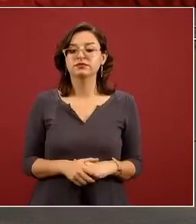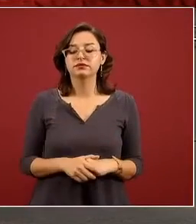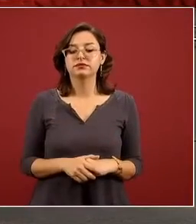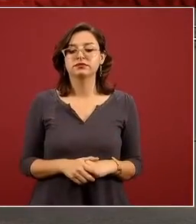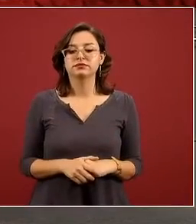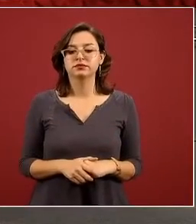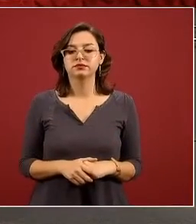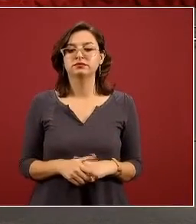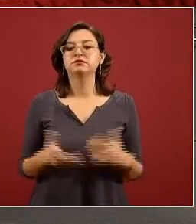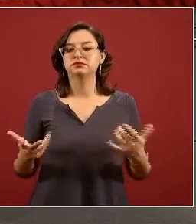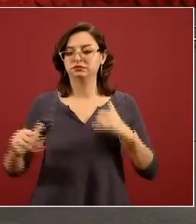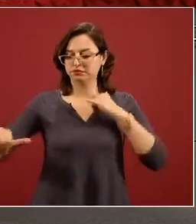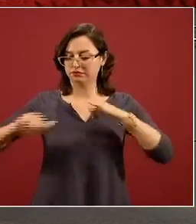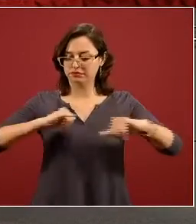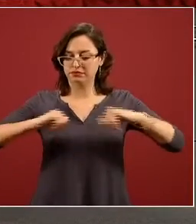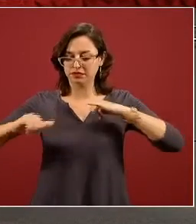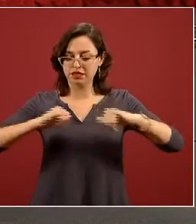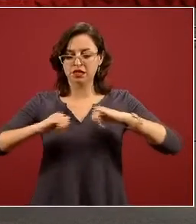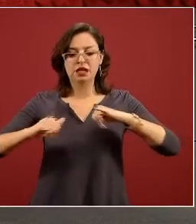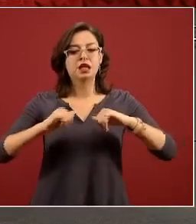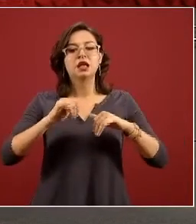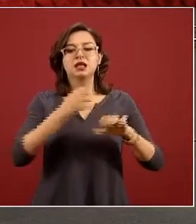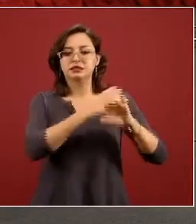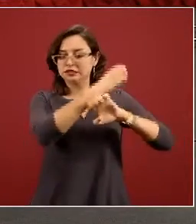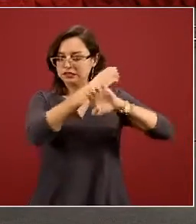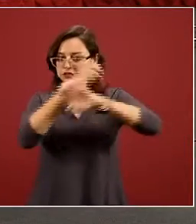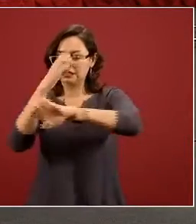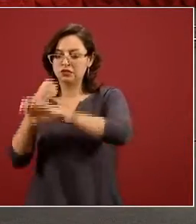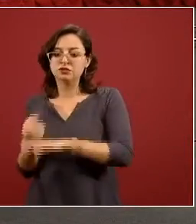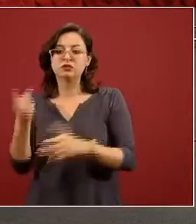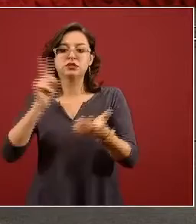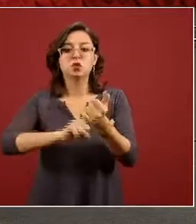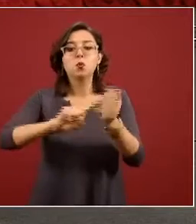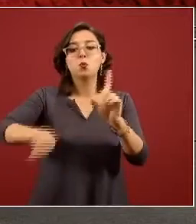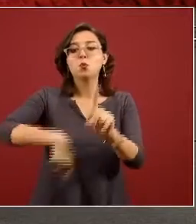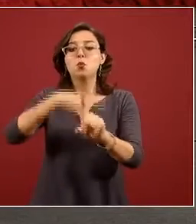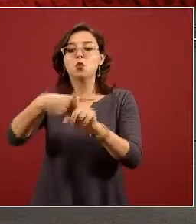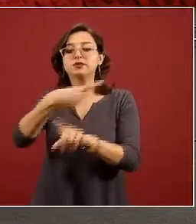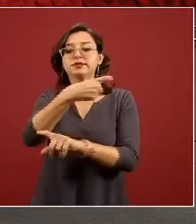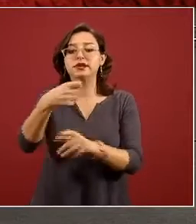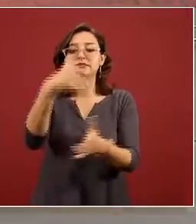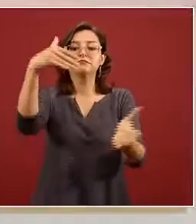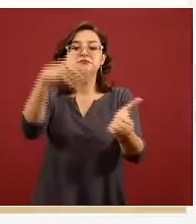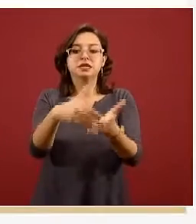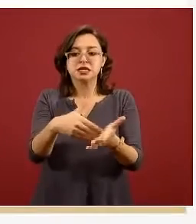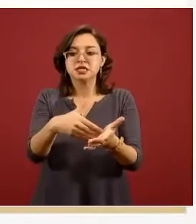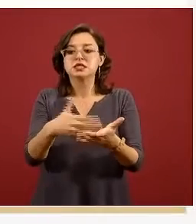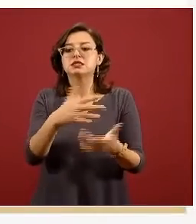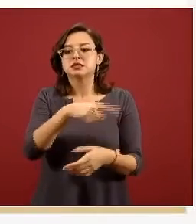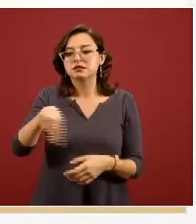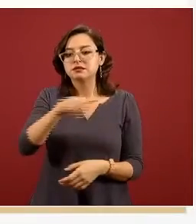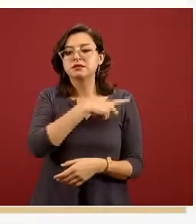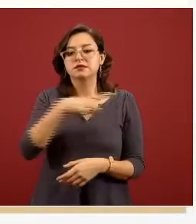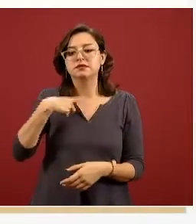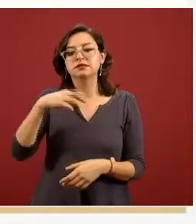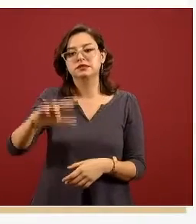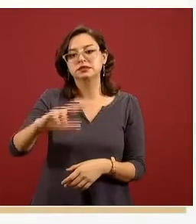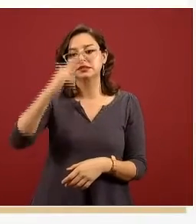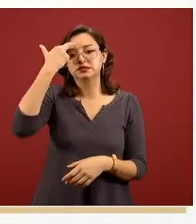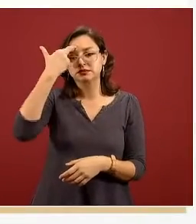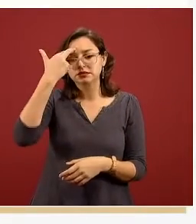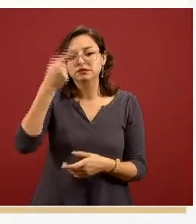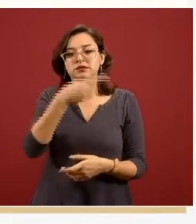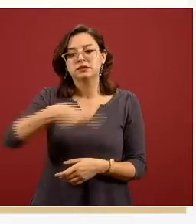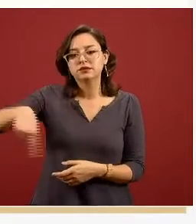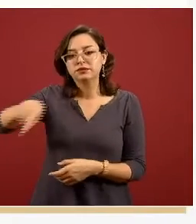distribuidas geográficamente en cada una de las entidades federativas, recordando que los estados que tienen los colores